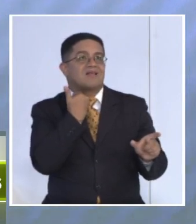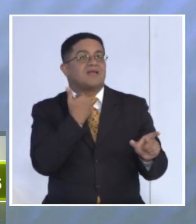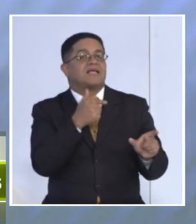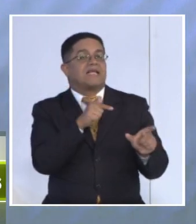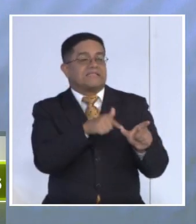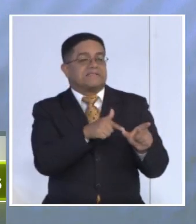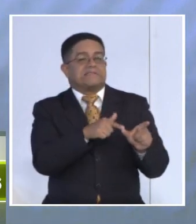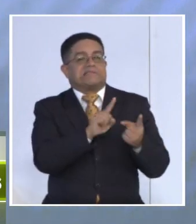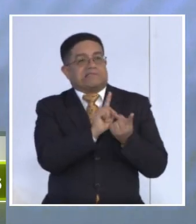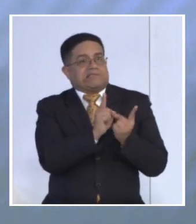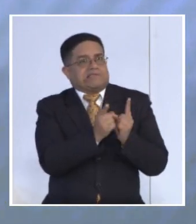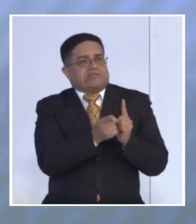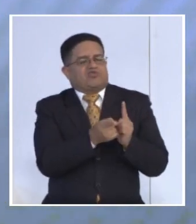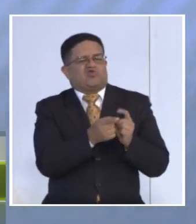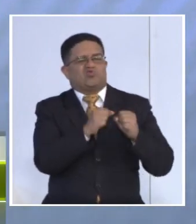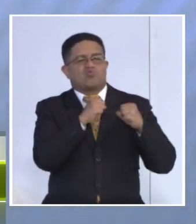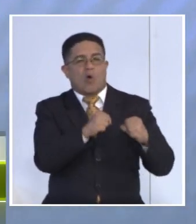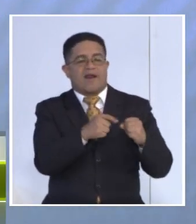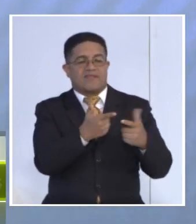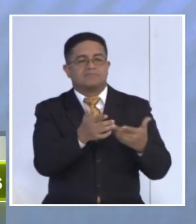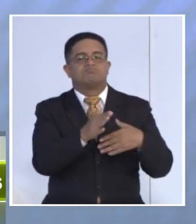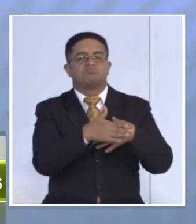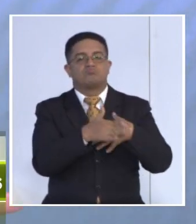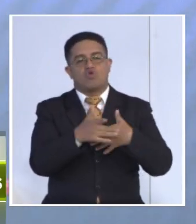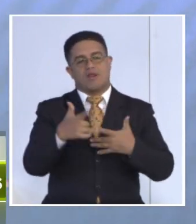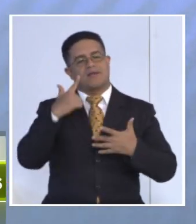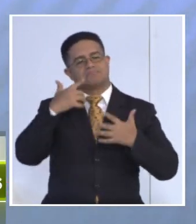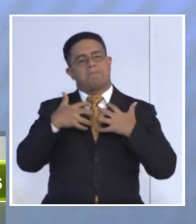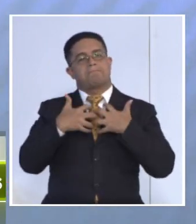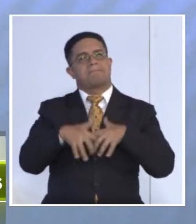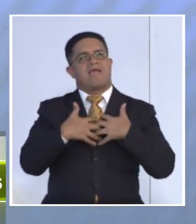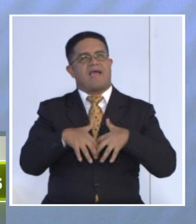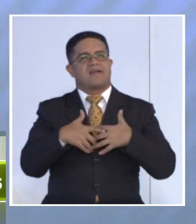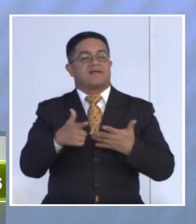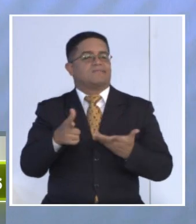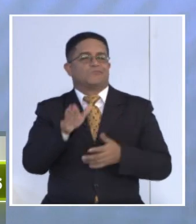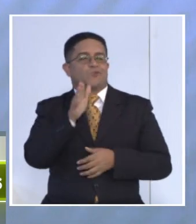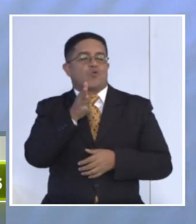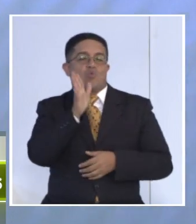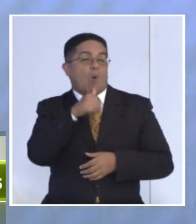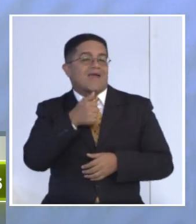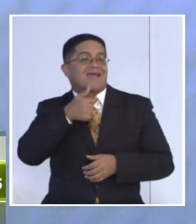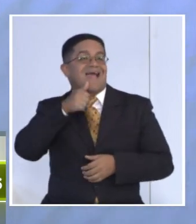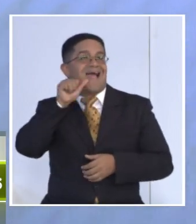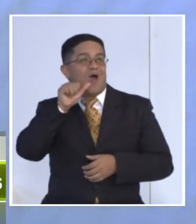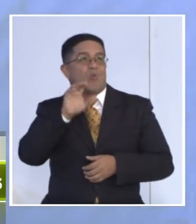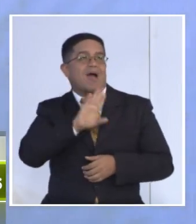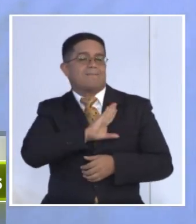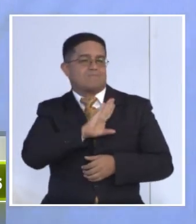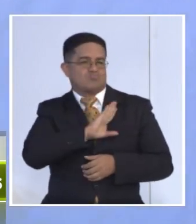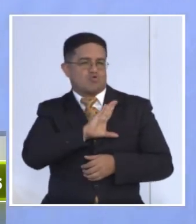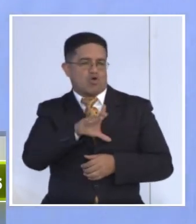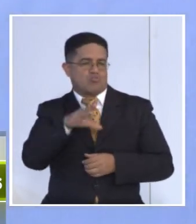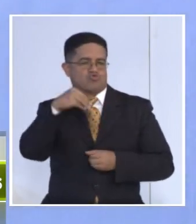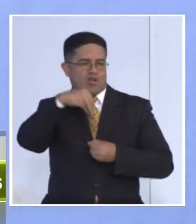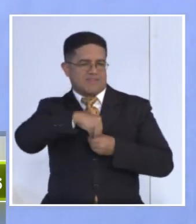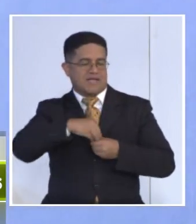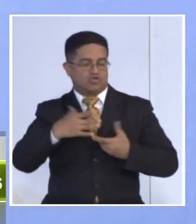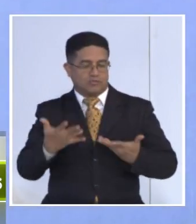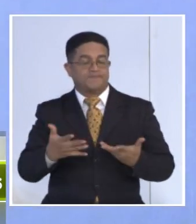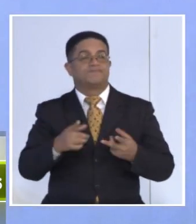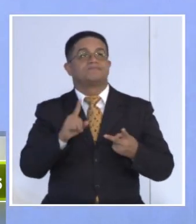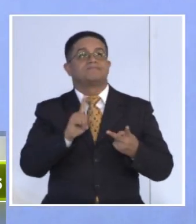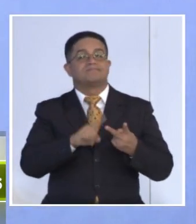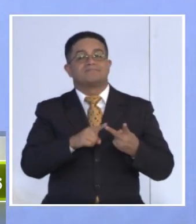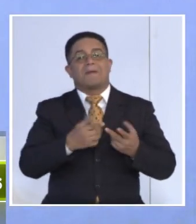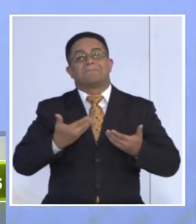se espesan porque hay una alteración en la mecánica entre el flujo del agua y algunos electrolitos importantes e indispensables dentro de la célula. Secreción